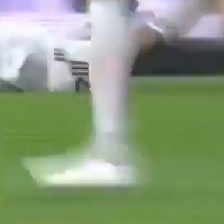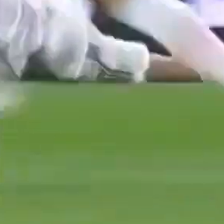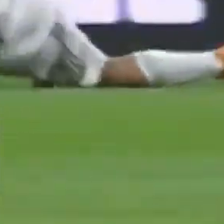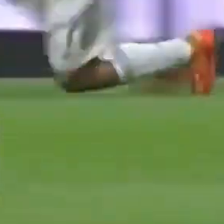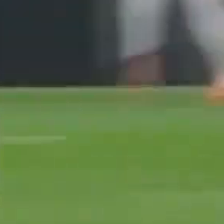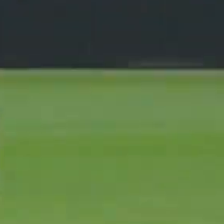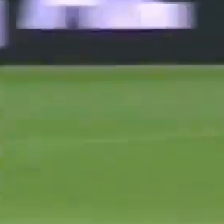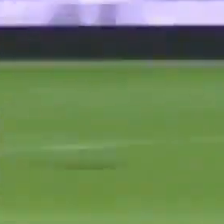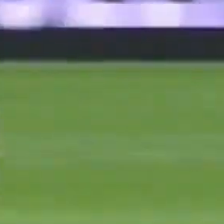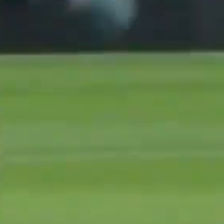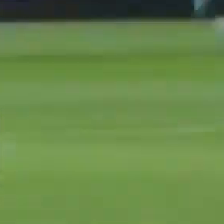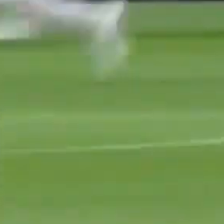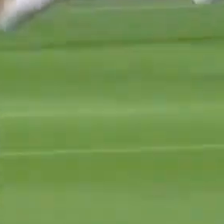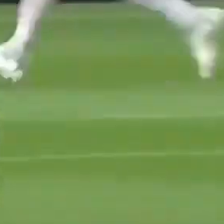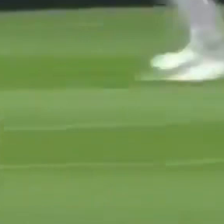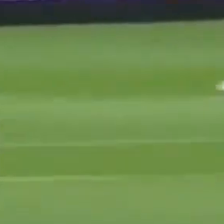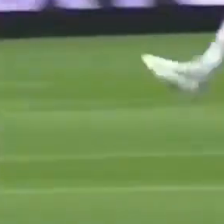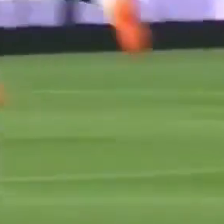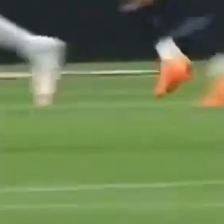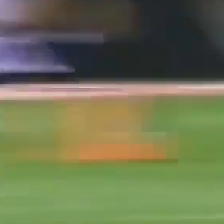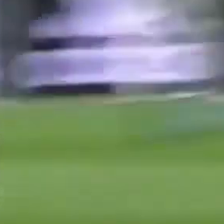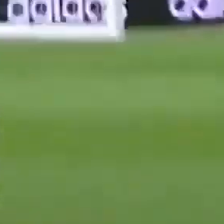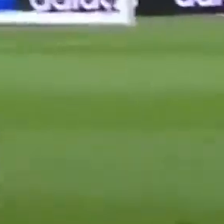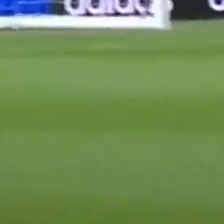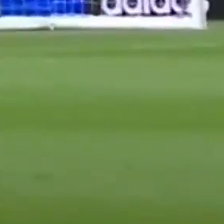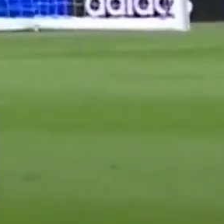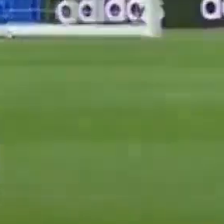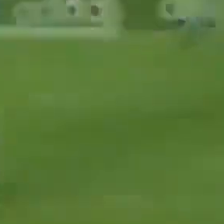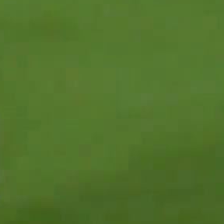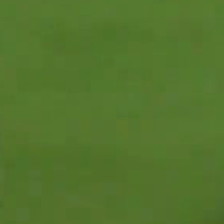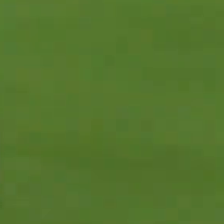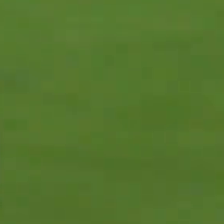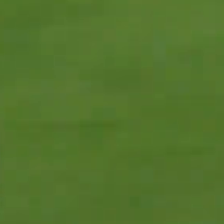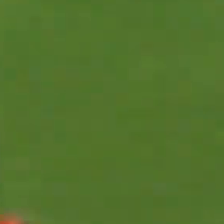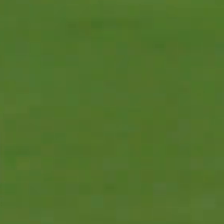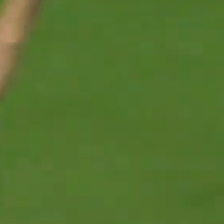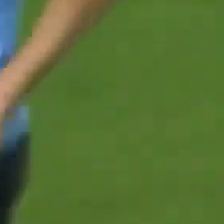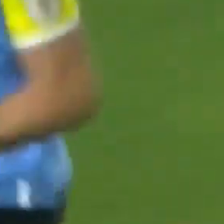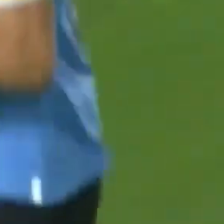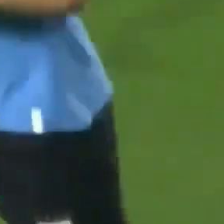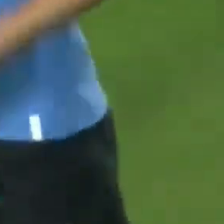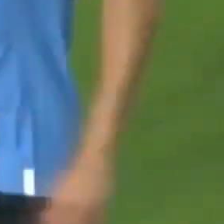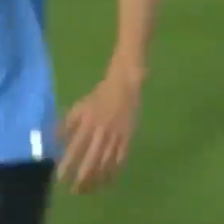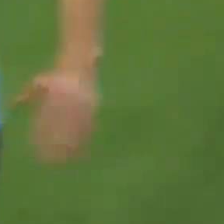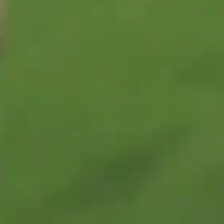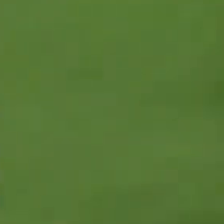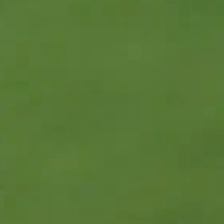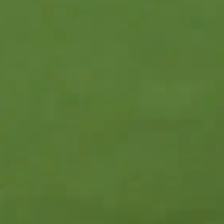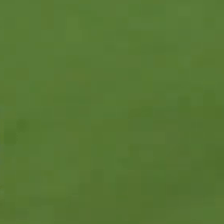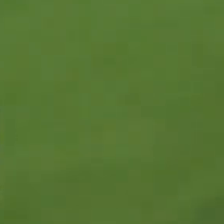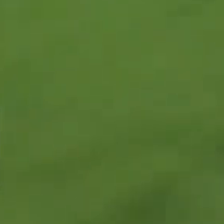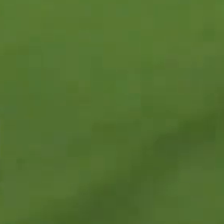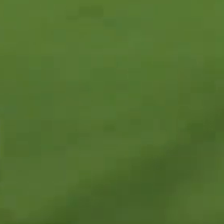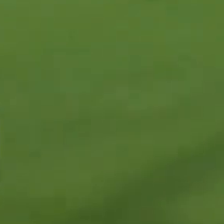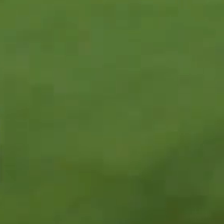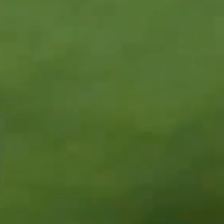segundo gol y estiraba la diferencia p lista y una vez más desequilibrante gran acierto de alonso desde su asunción en la selección